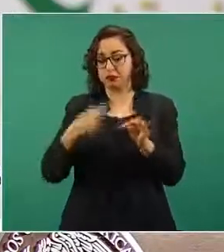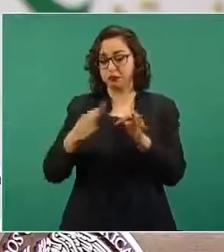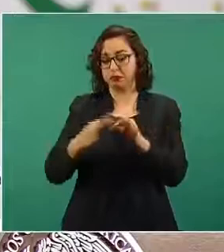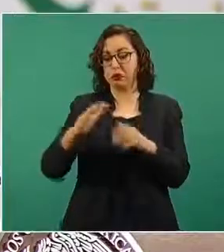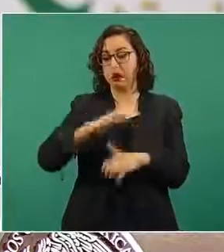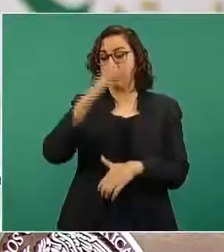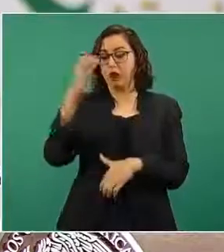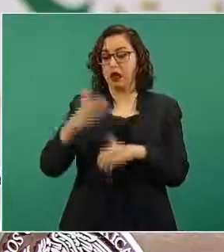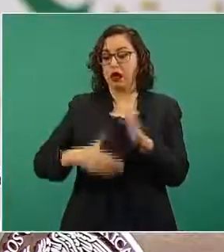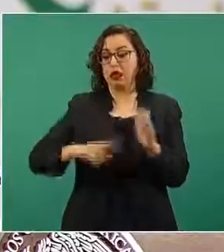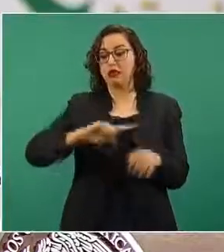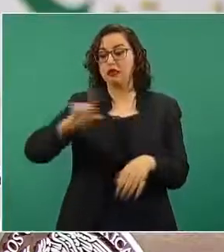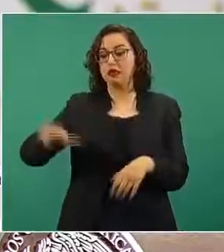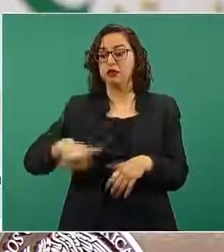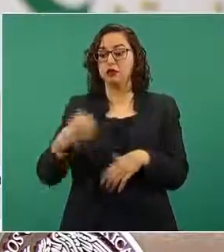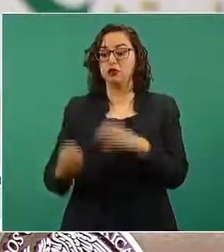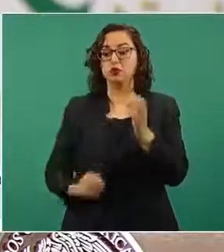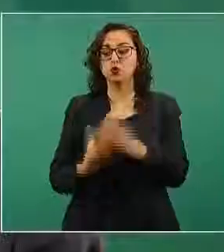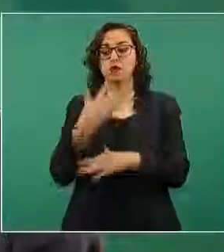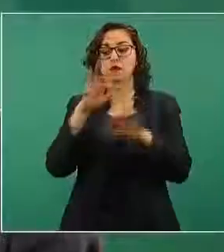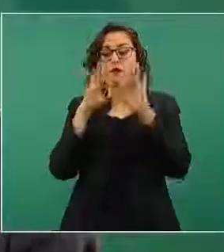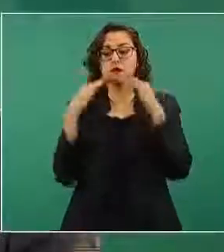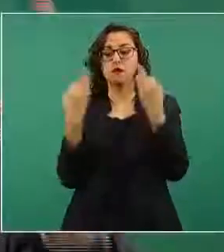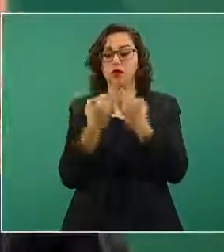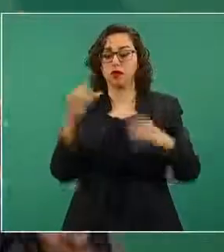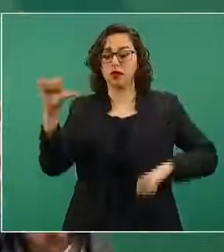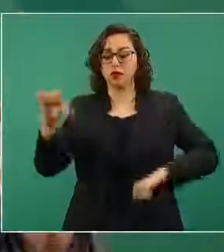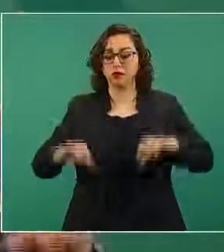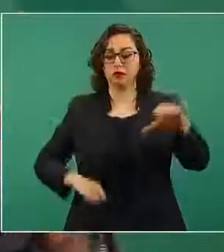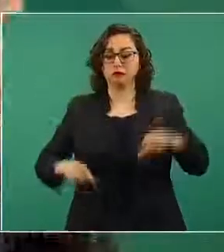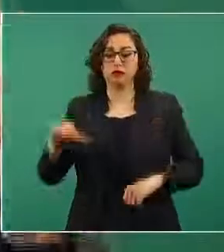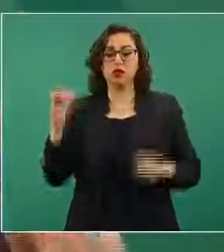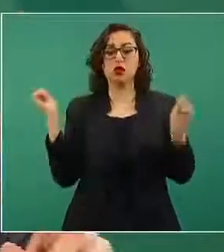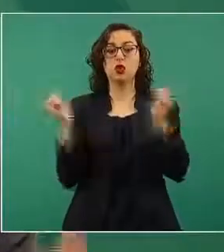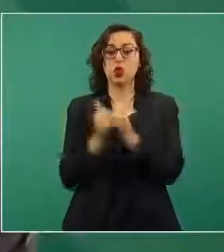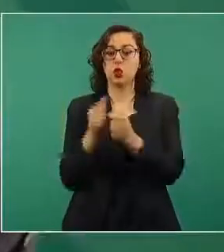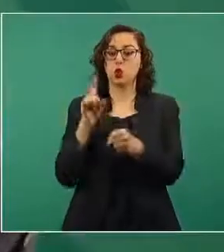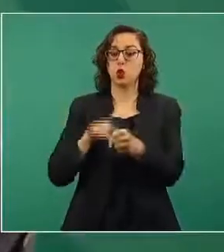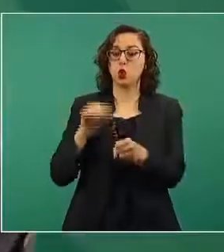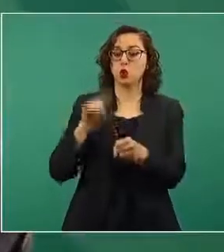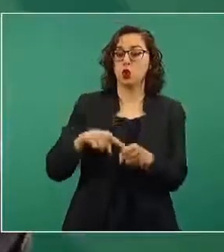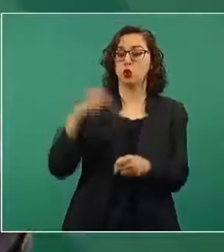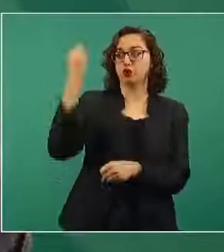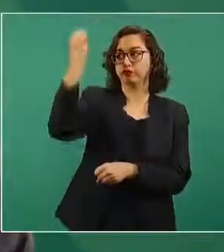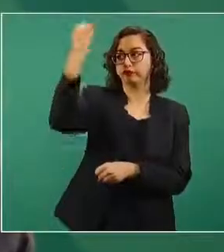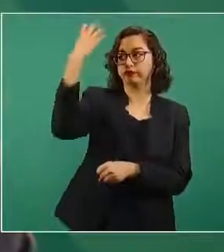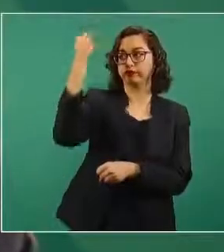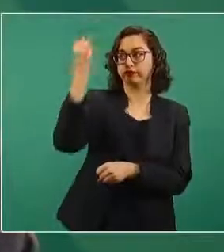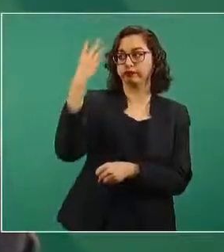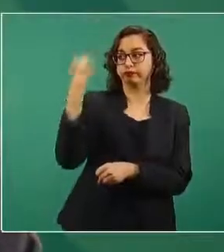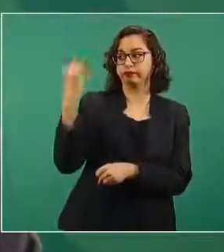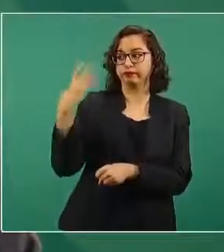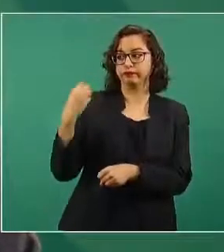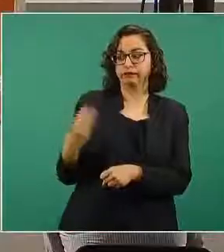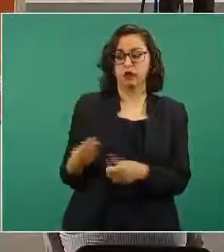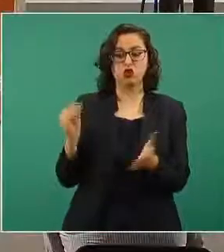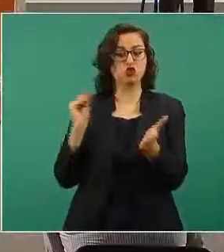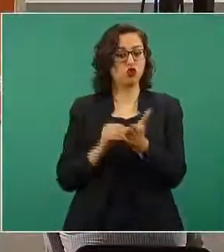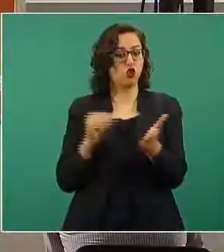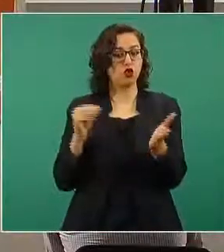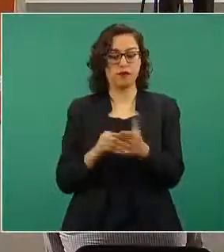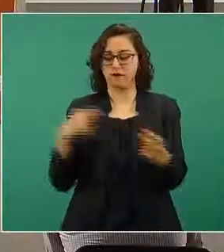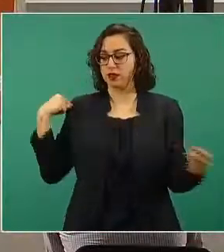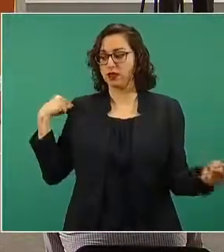de riesgo COVID, que permanece vigente hasta el momento. Es un solo semáforo, una sola metodología que permite evaluar con las